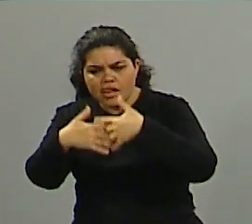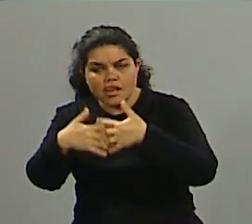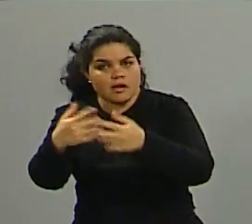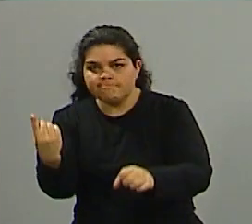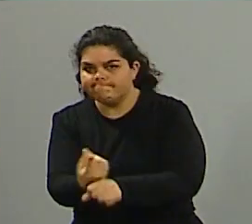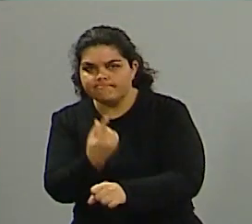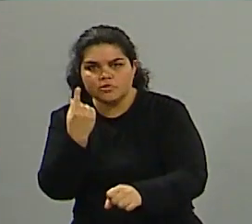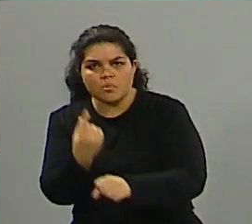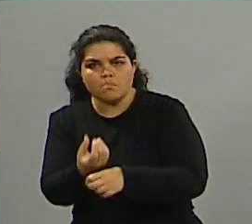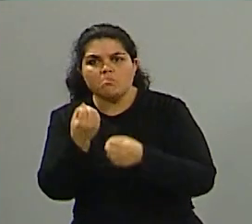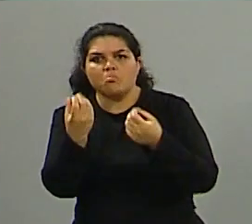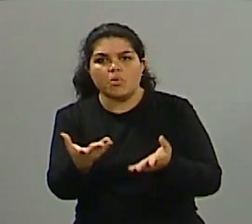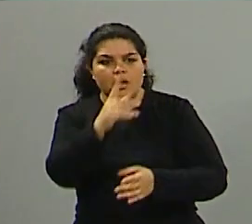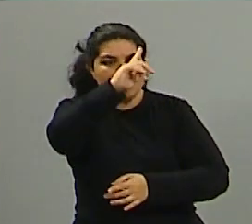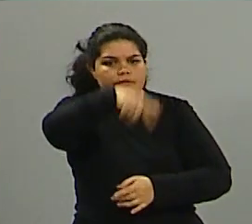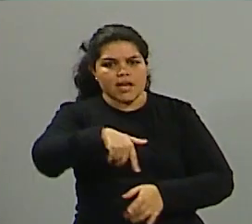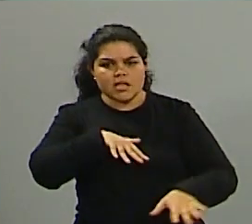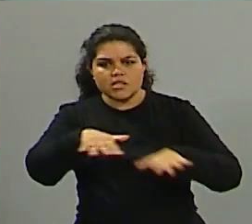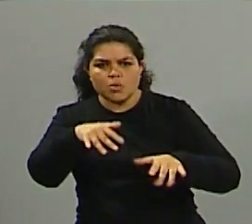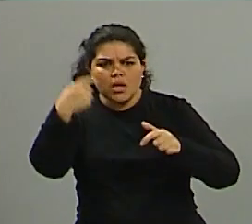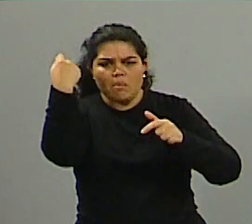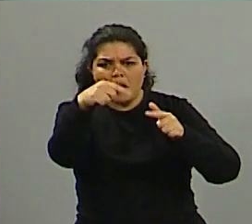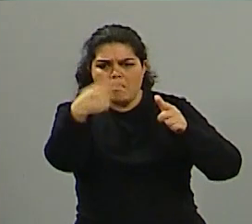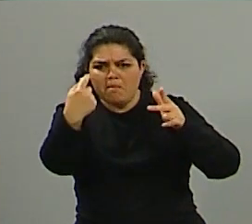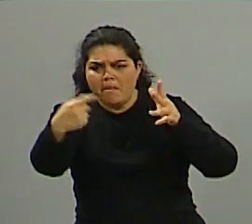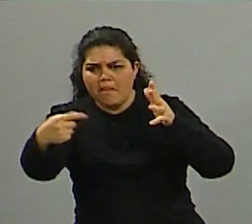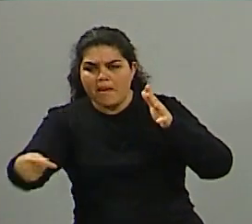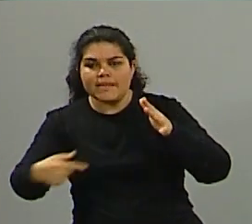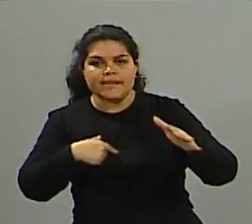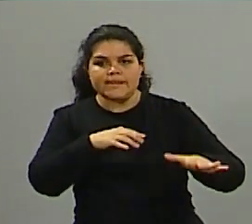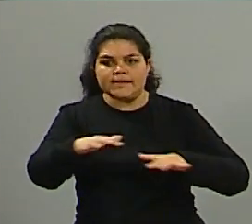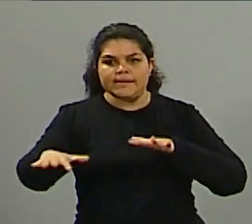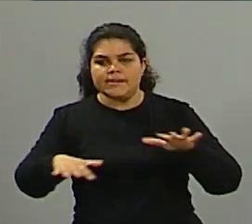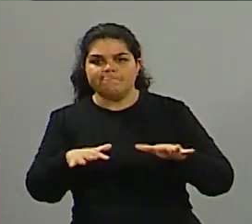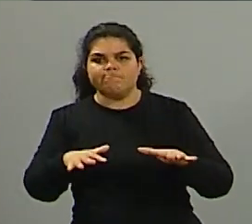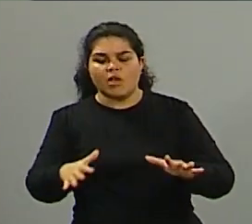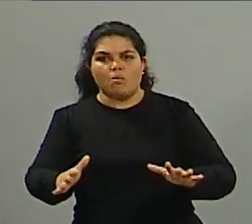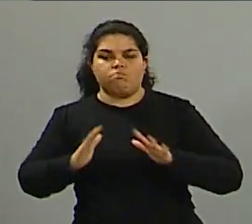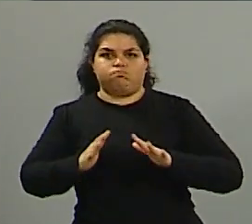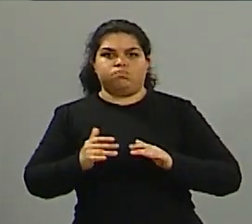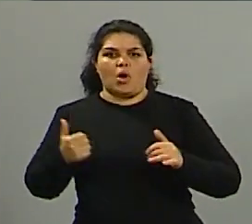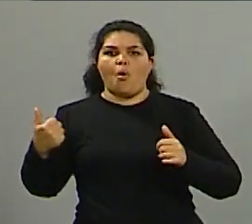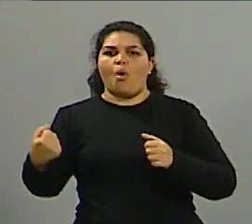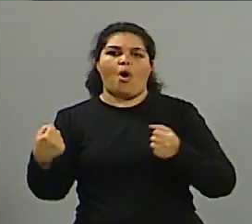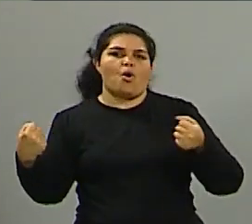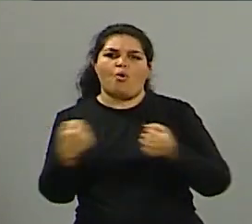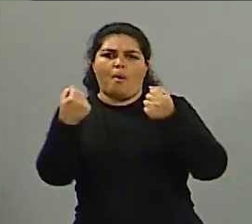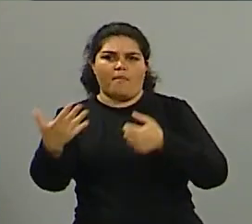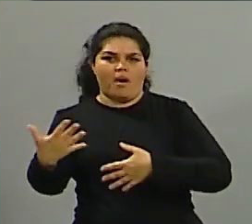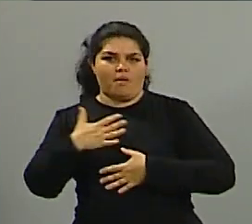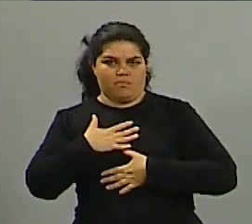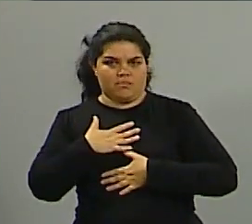tenía pensado, objetivos que no eran inmediatos, ¿no? Porque primero tenía un aliado del otro lado de la